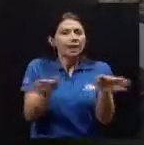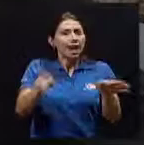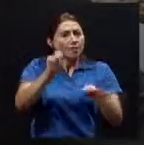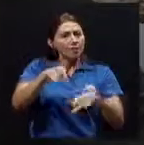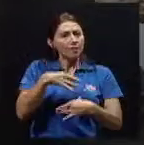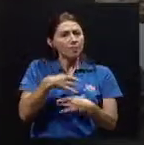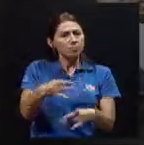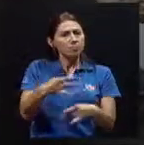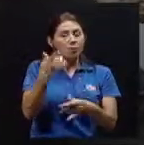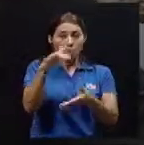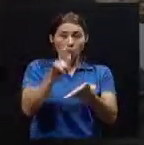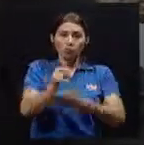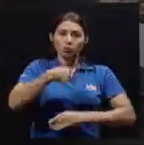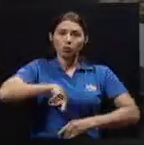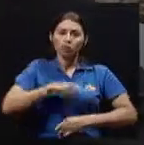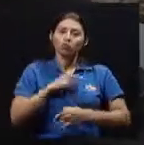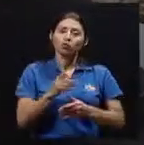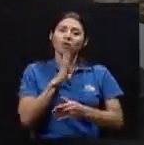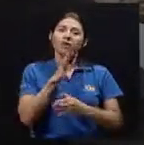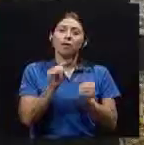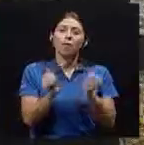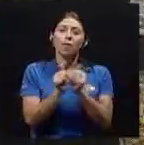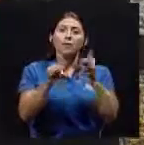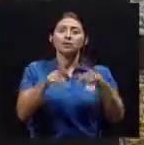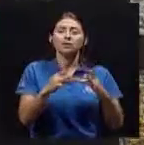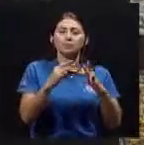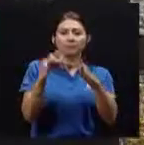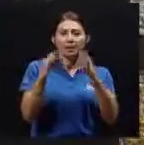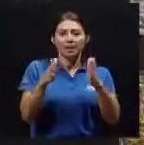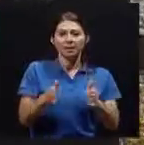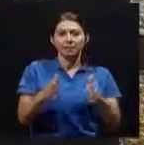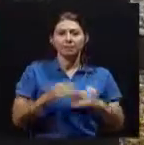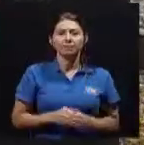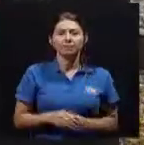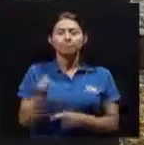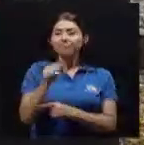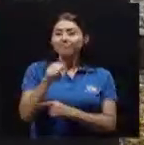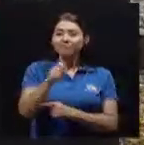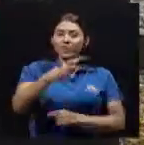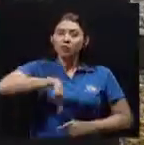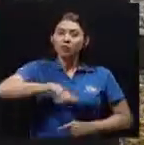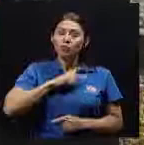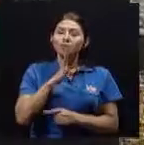queremos conversar con los especialistas sobre este tema. Claro, vamos a conversar